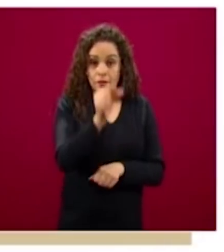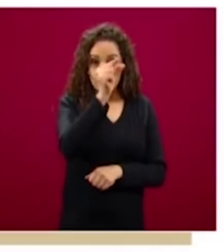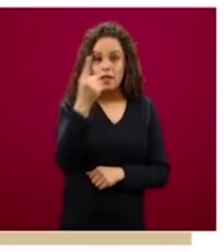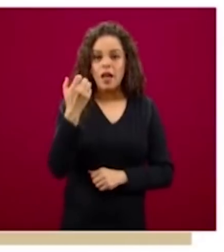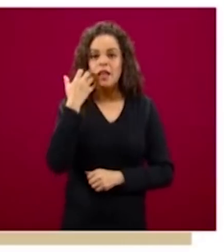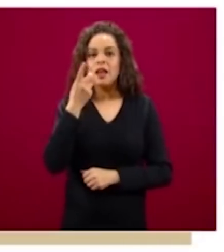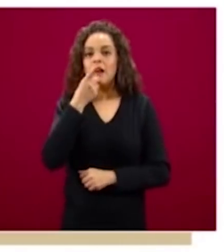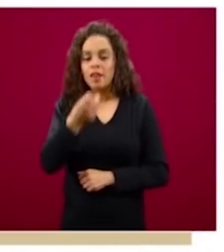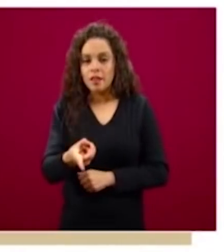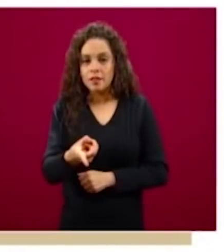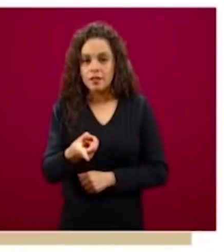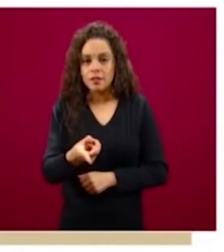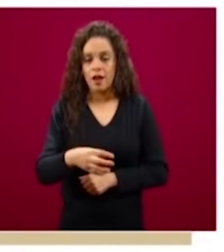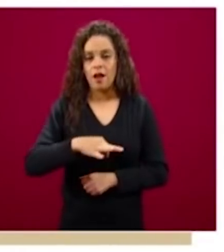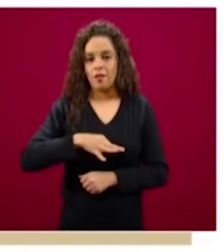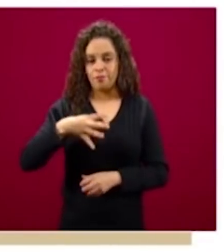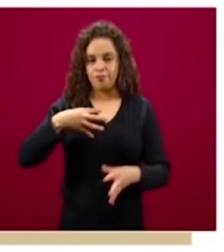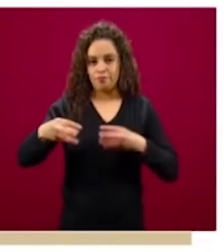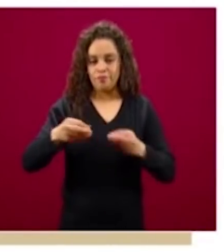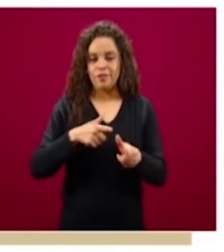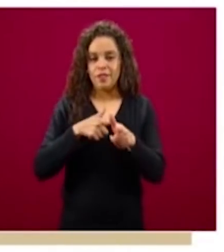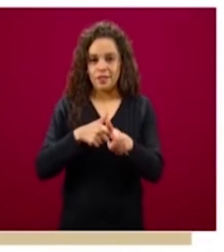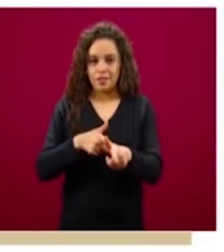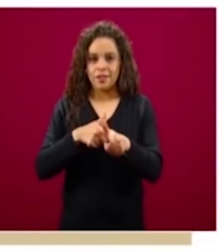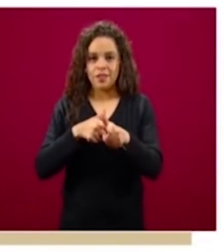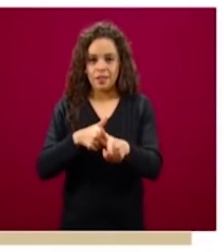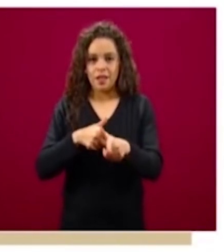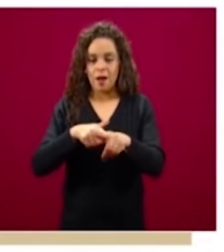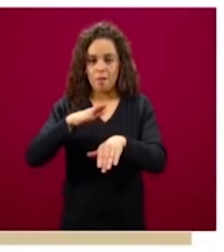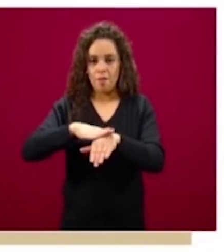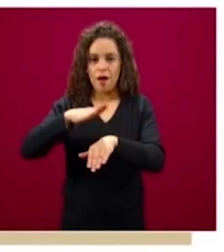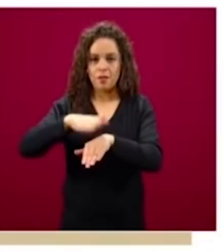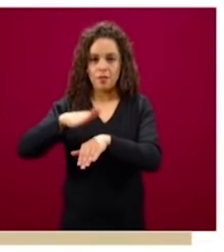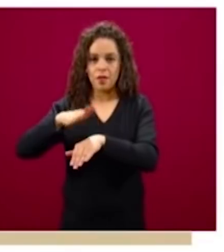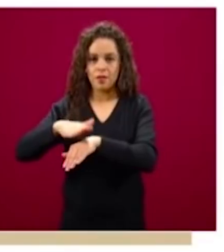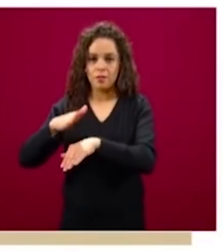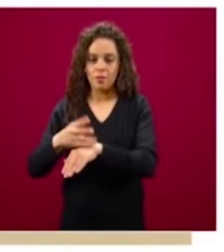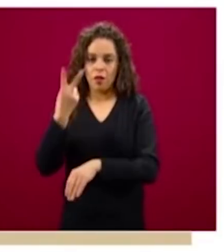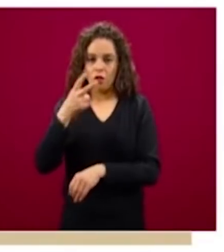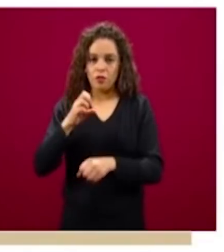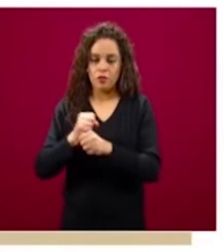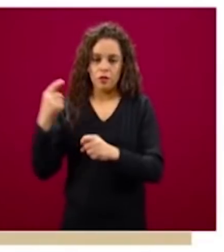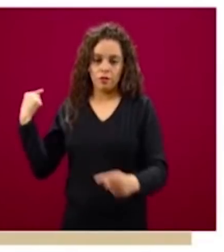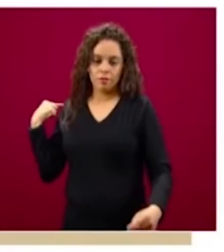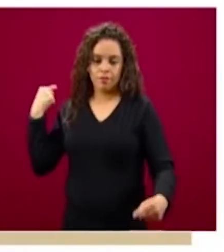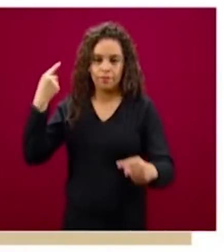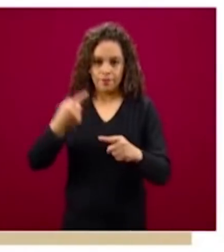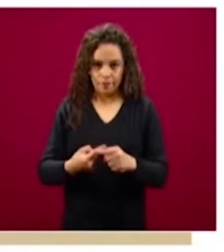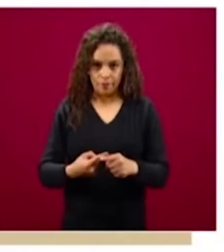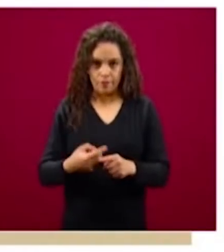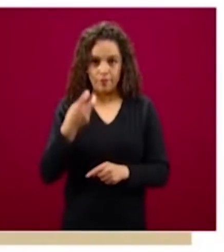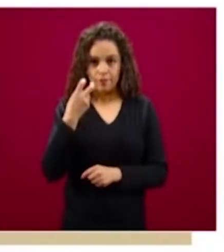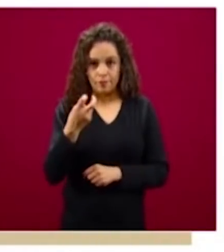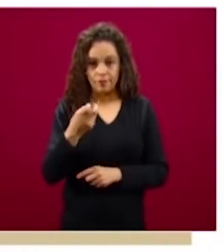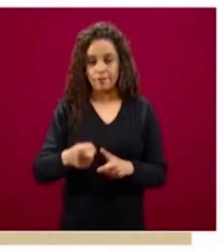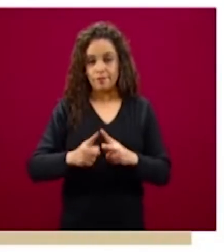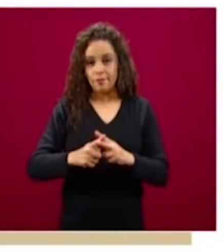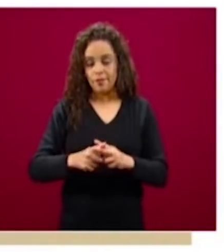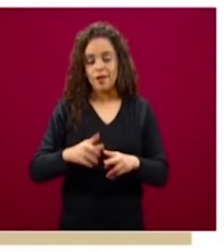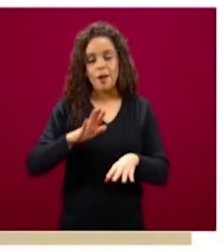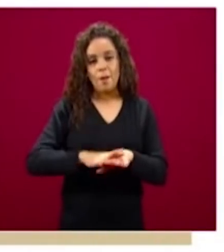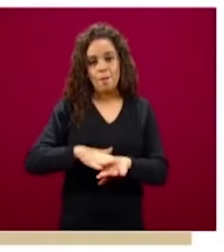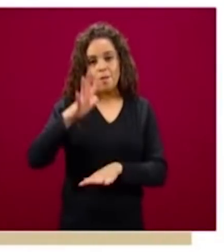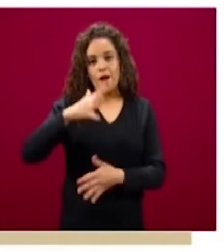transmisión continuó creciendo en las últimas 2 semanas, la tasa de incidencia activa se incrementó,